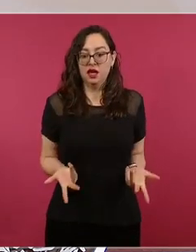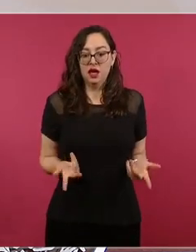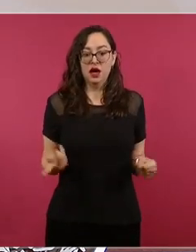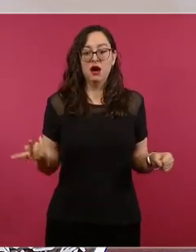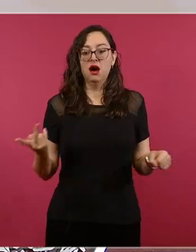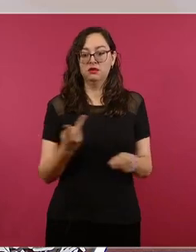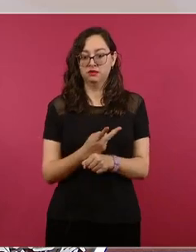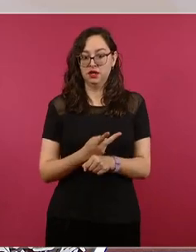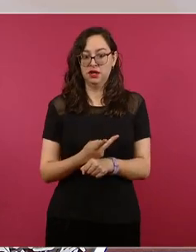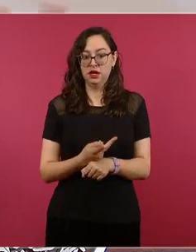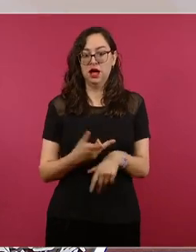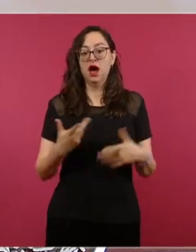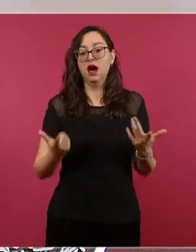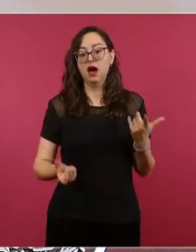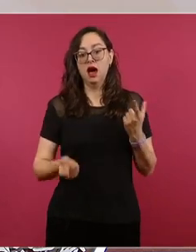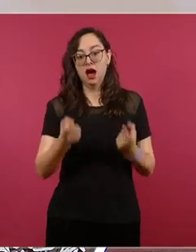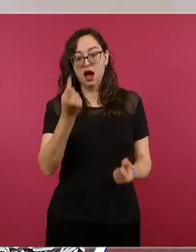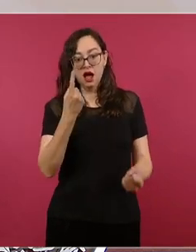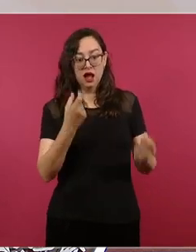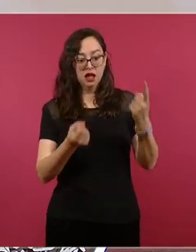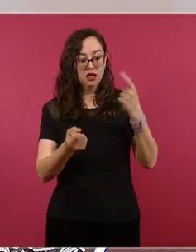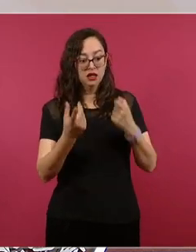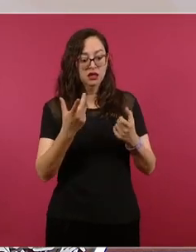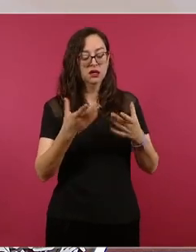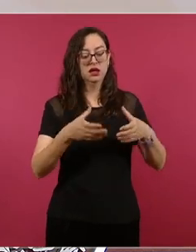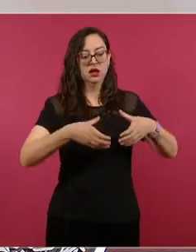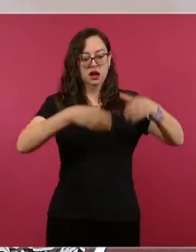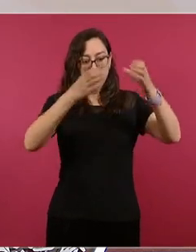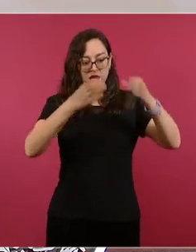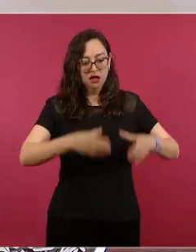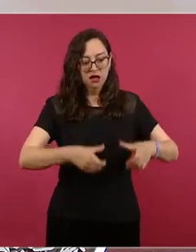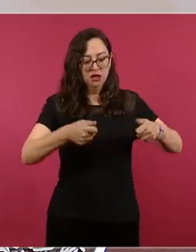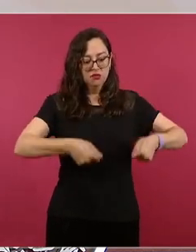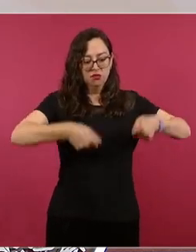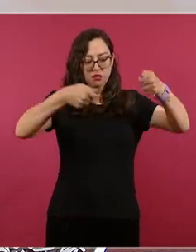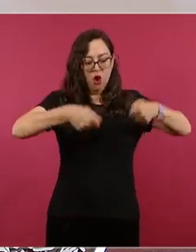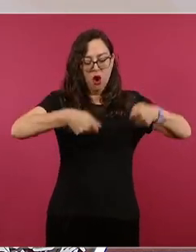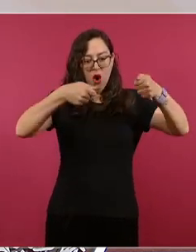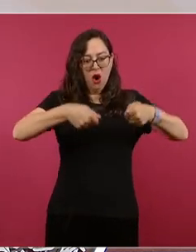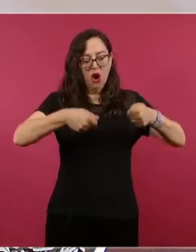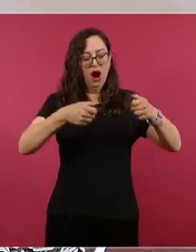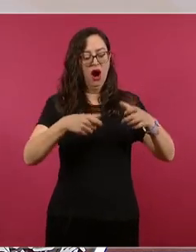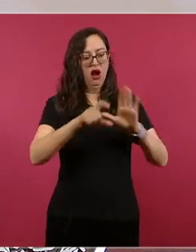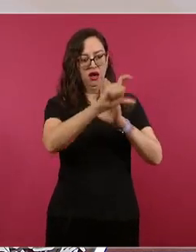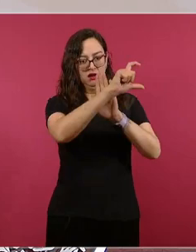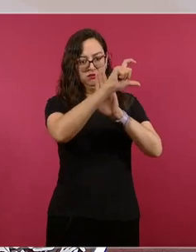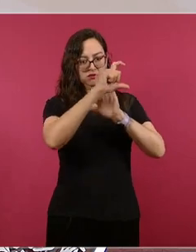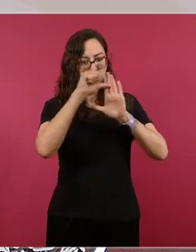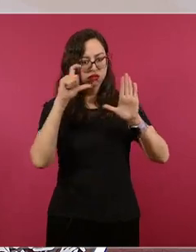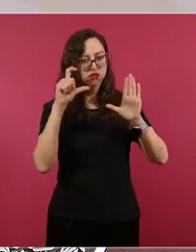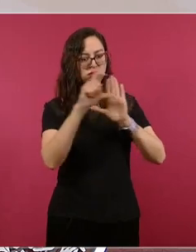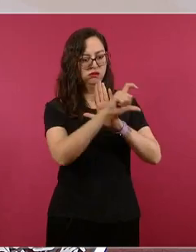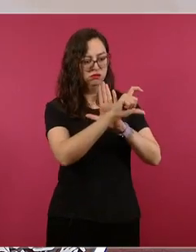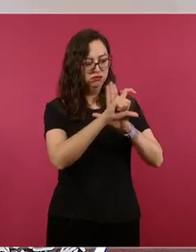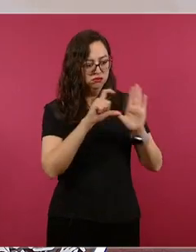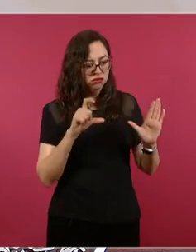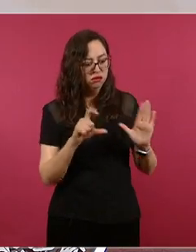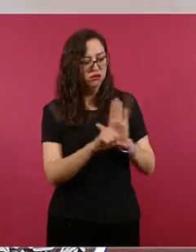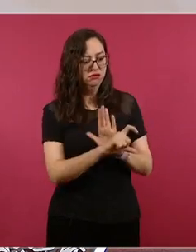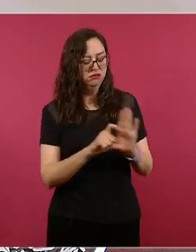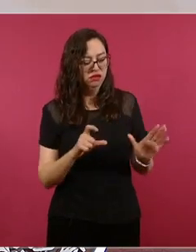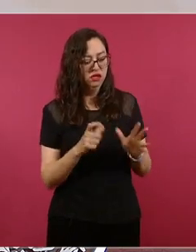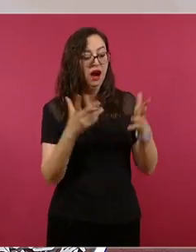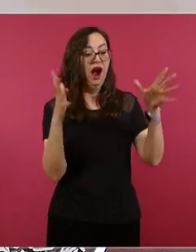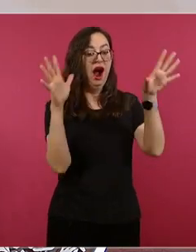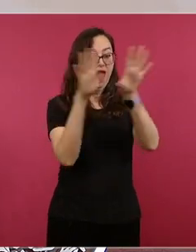tenían hechos, si ya tenían bolsas, empaques, sin los rombos, bueno, sin los hexágonos, eso les implicaron costos,